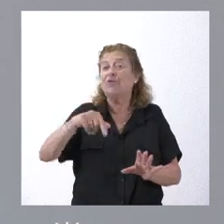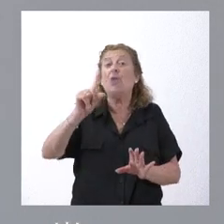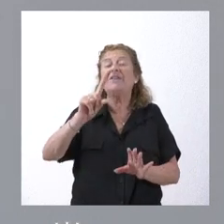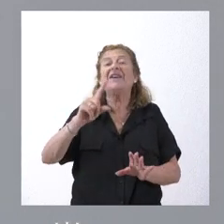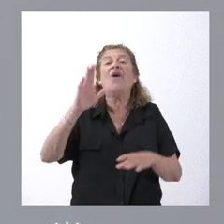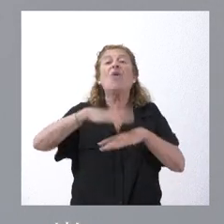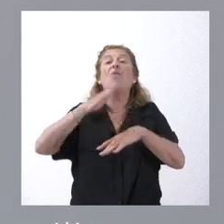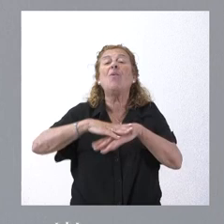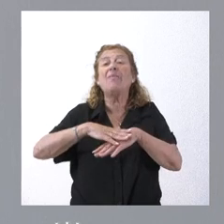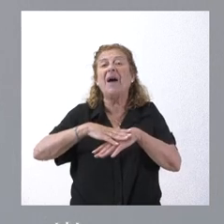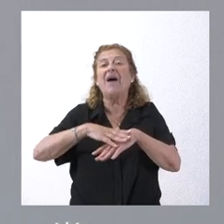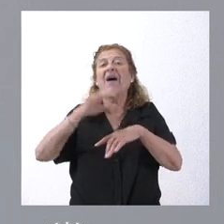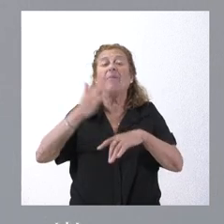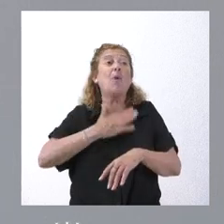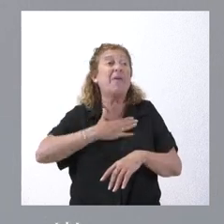la propiedad